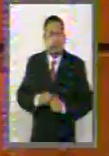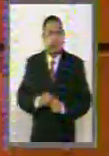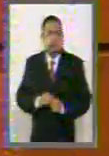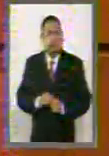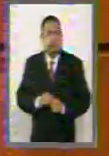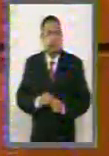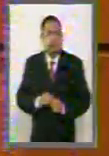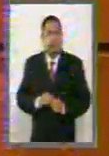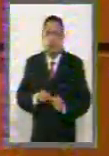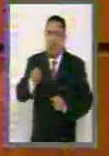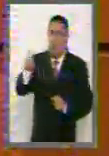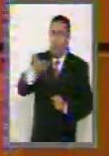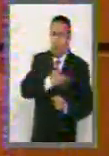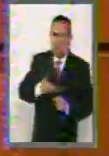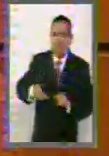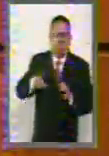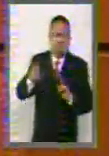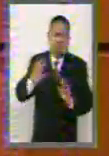El presidente ya definió